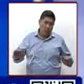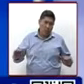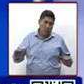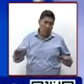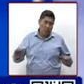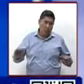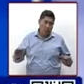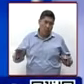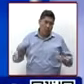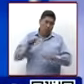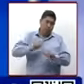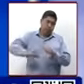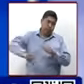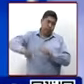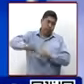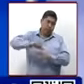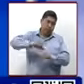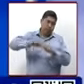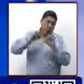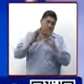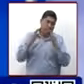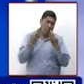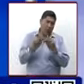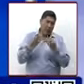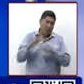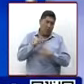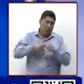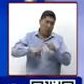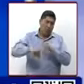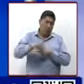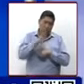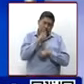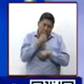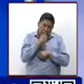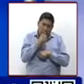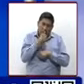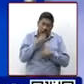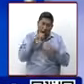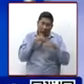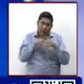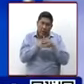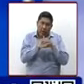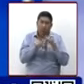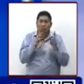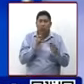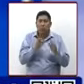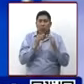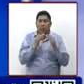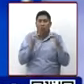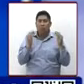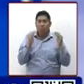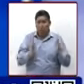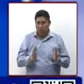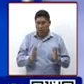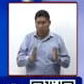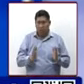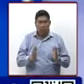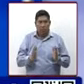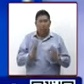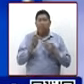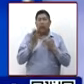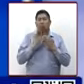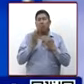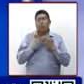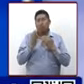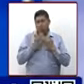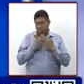particularmente están en el entorno familiar, en el entorno íntimo, incluso dentro de la misma vivienda. Y nos da algunos